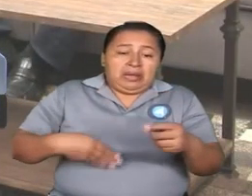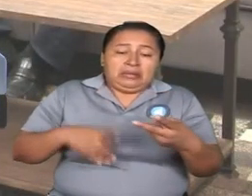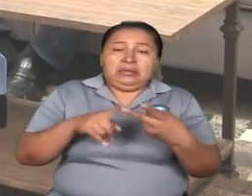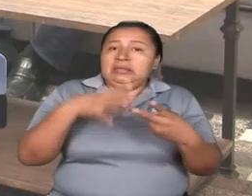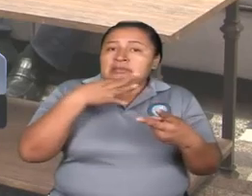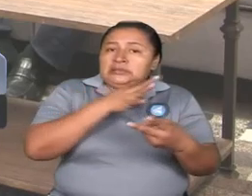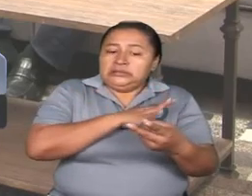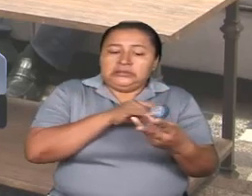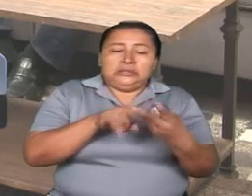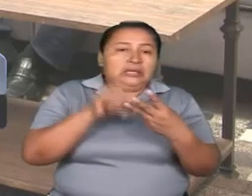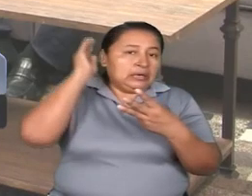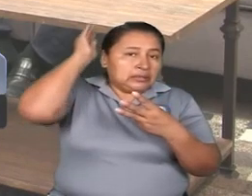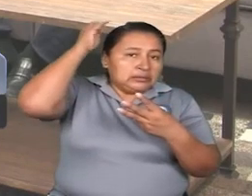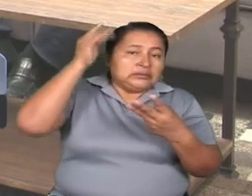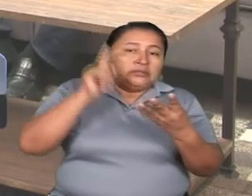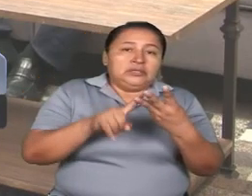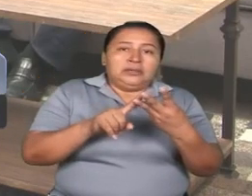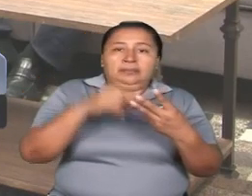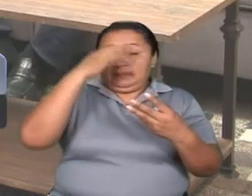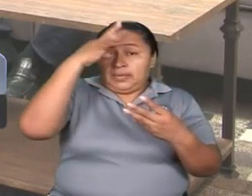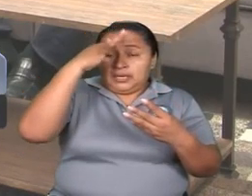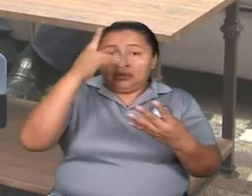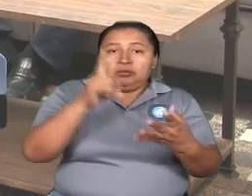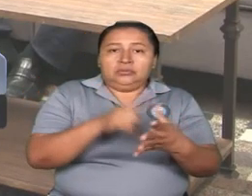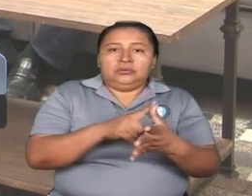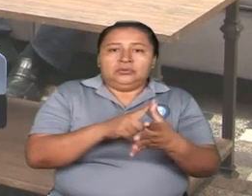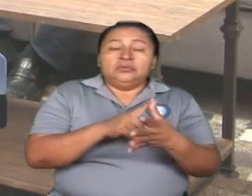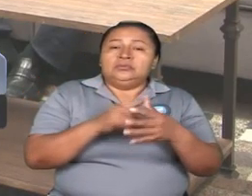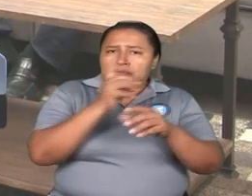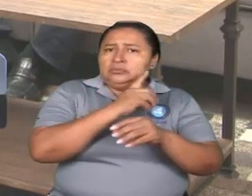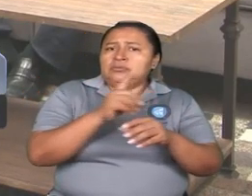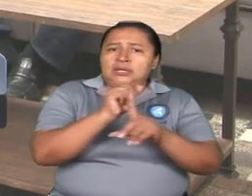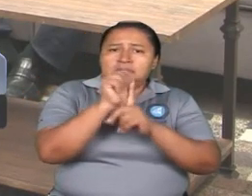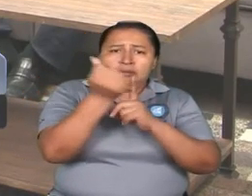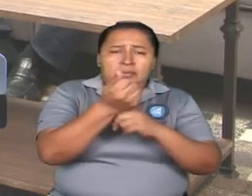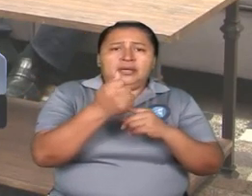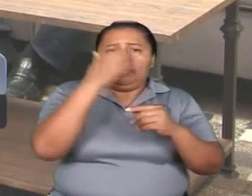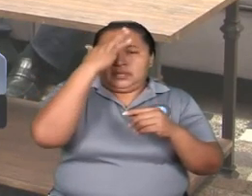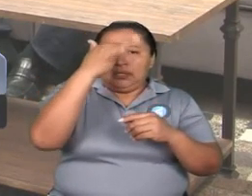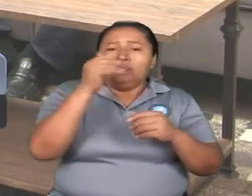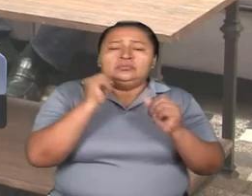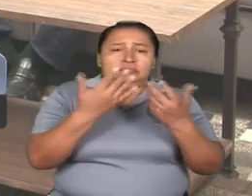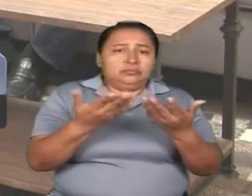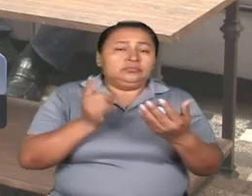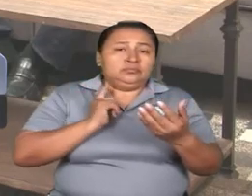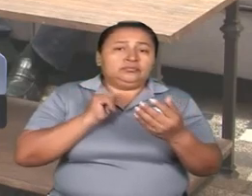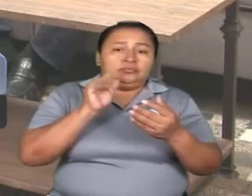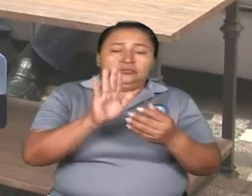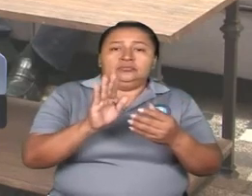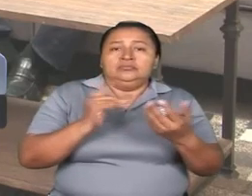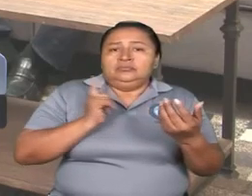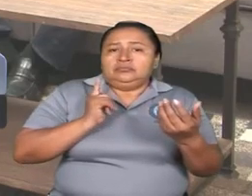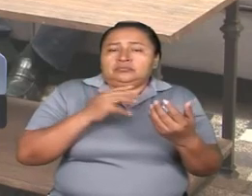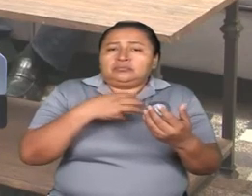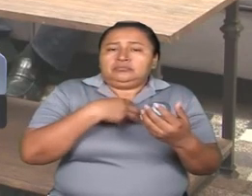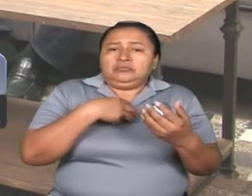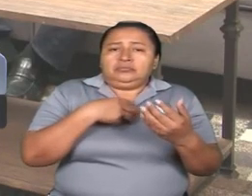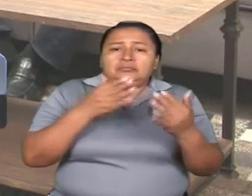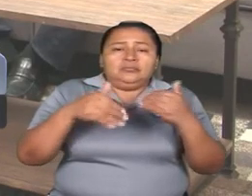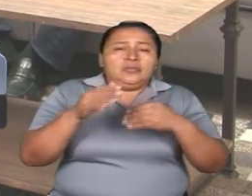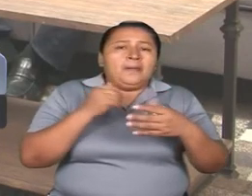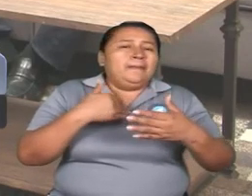de Argentina, de México. Del Parlamento mexicano. Y entonces estos tienen ya muchísimo